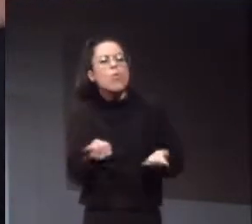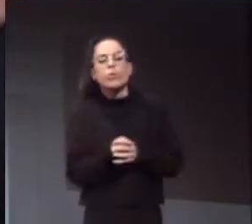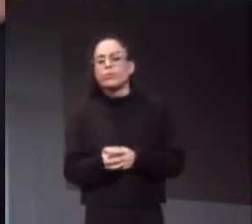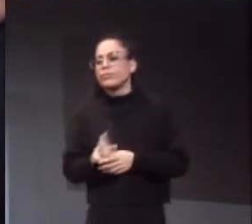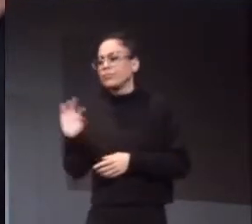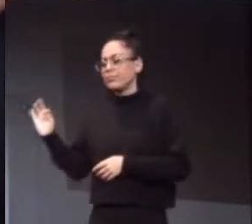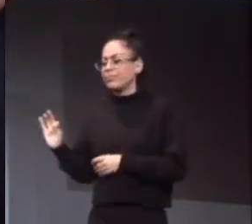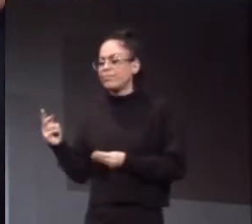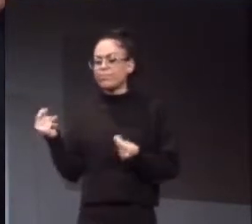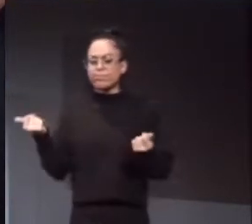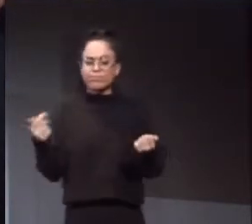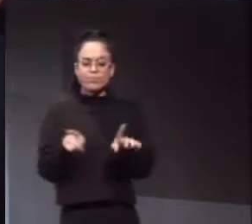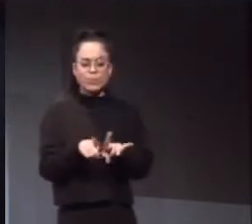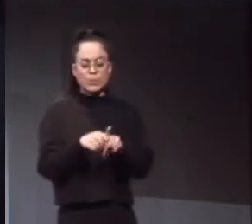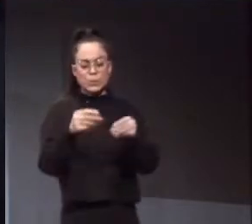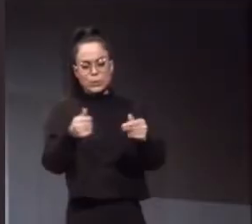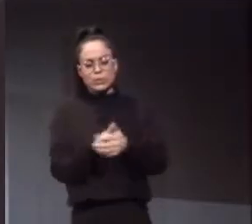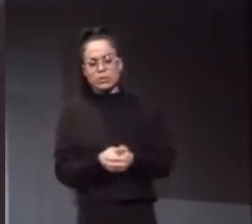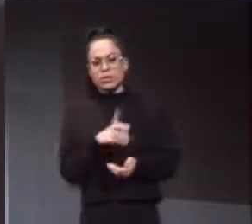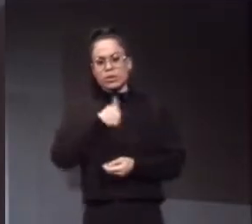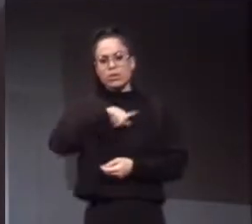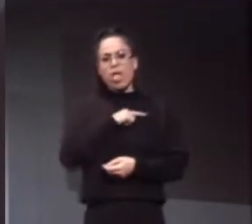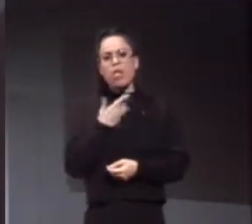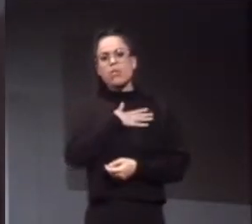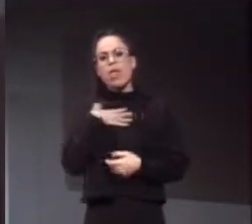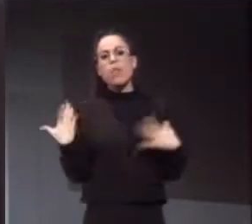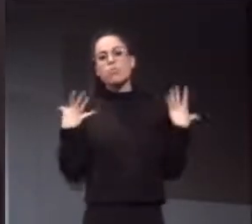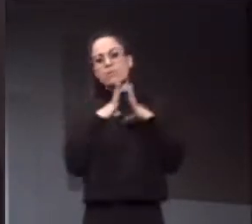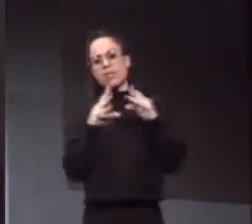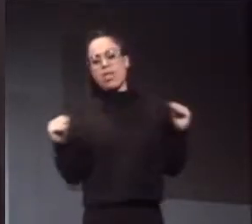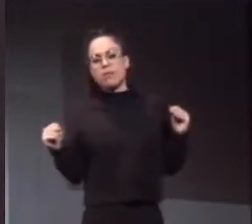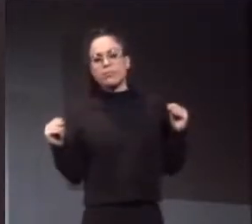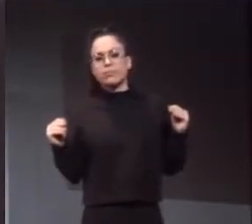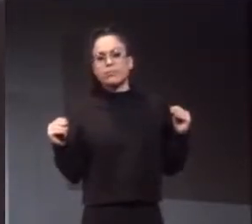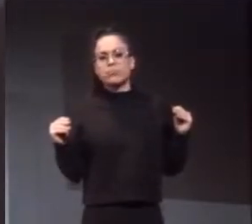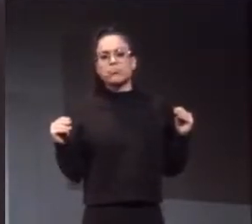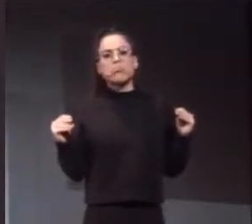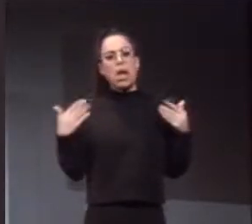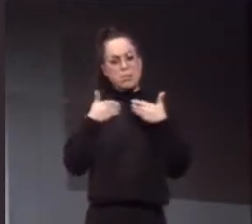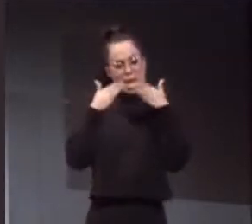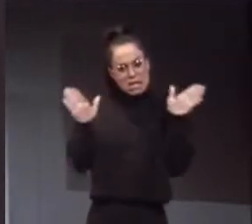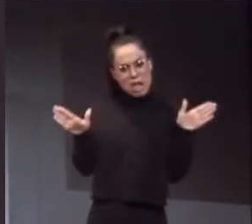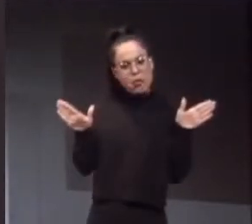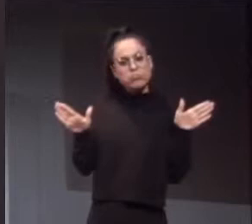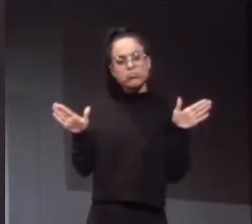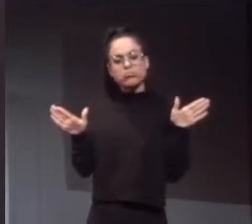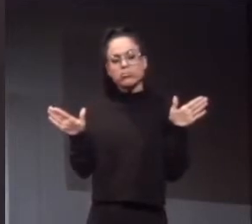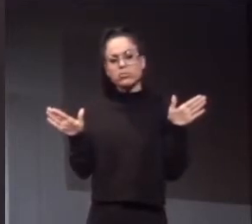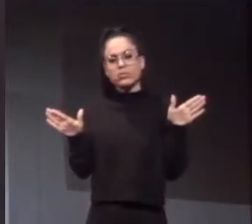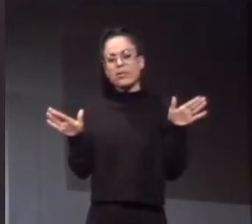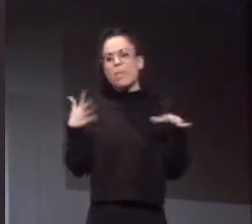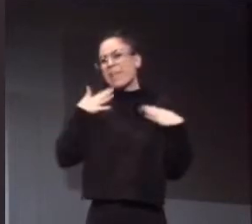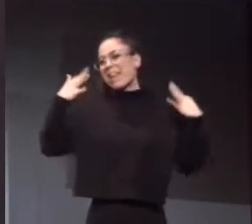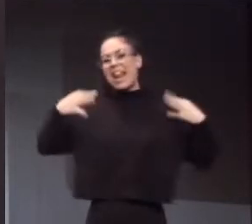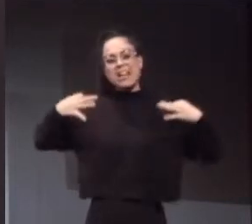una parte de la idea de crear una universidad popular abierta en realidad es una estructura